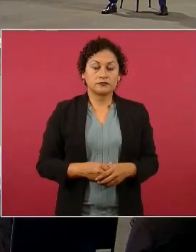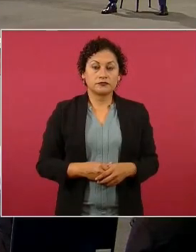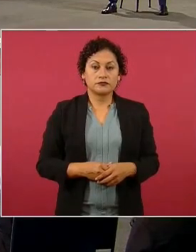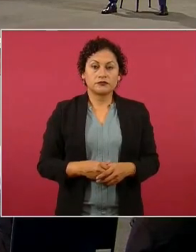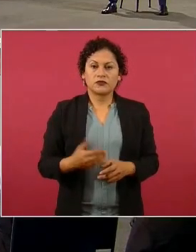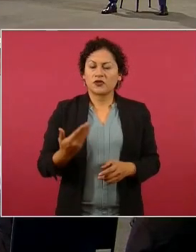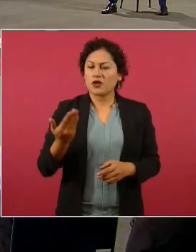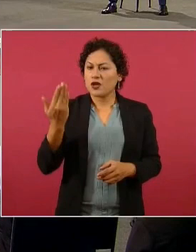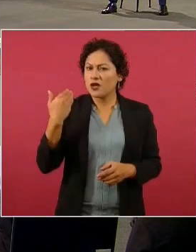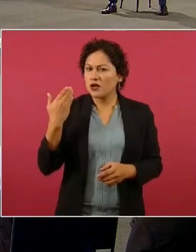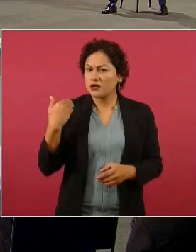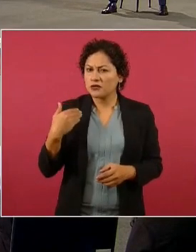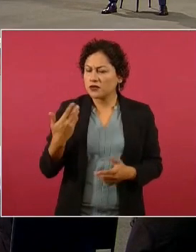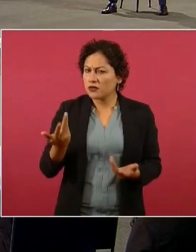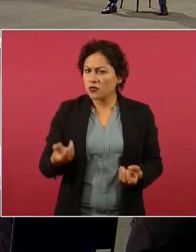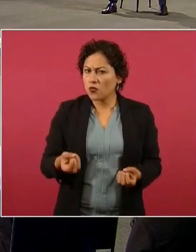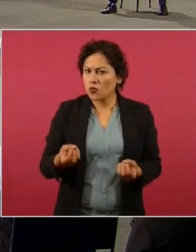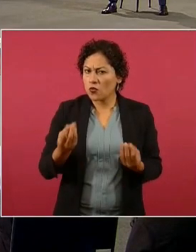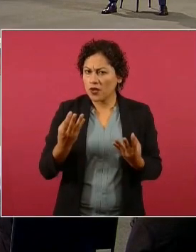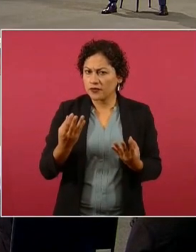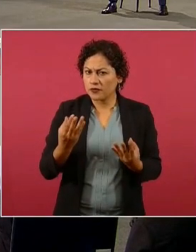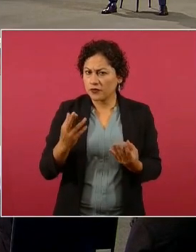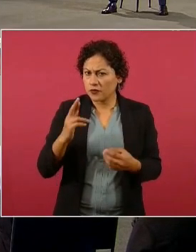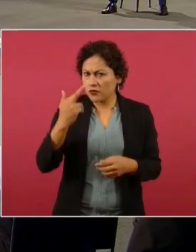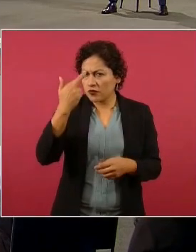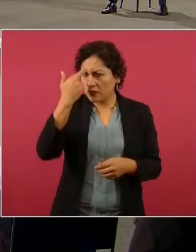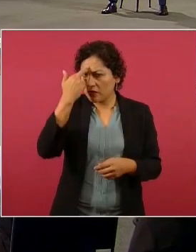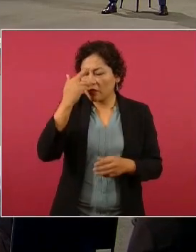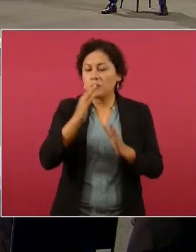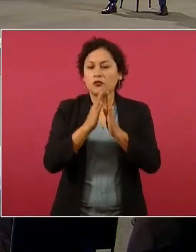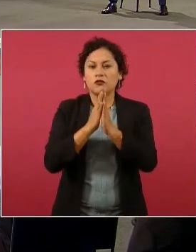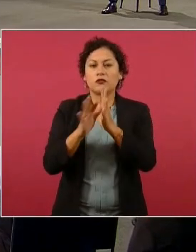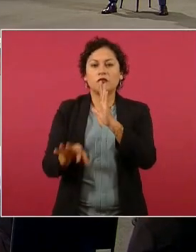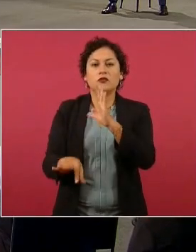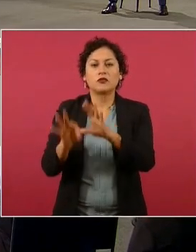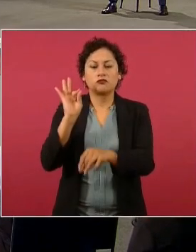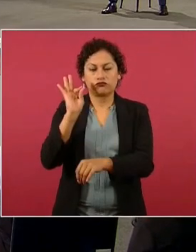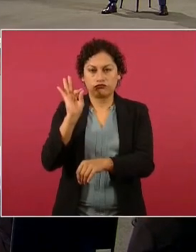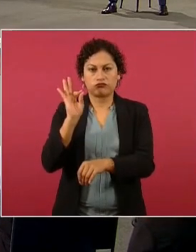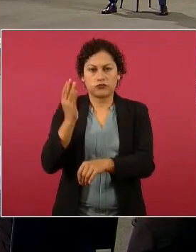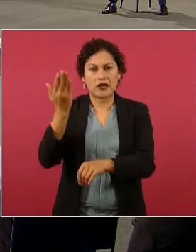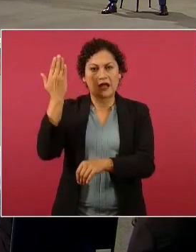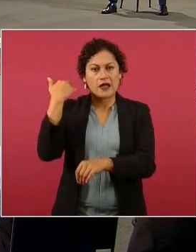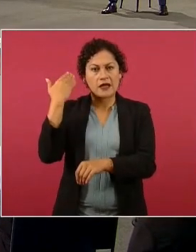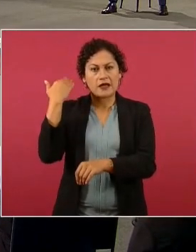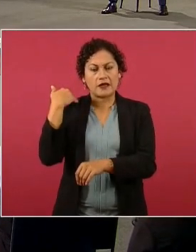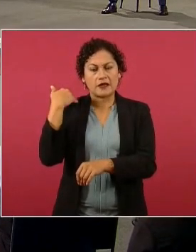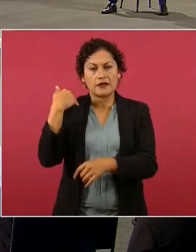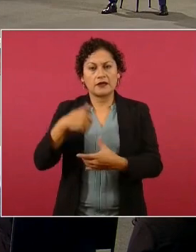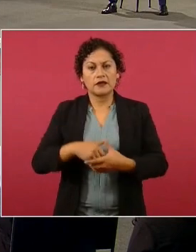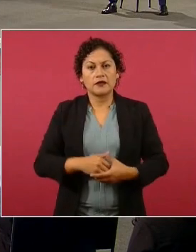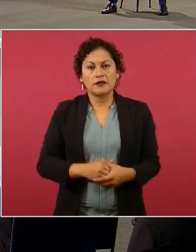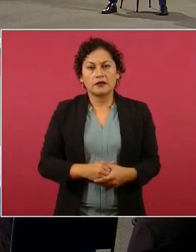la anterior de alimentos a ver si no tienen la la anterior